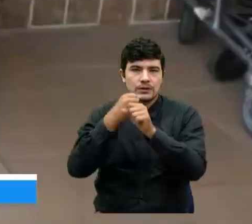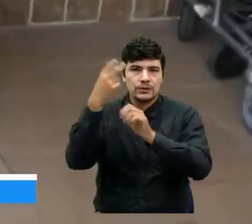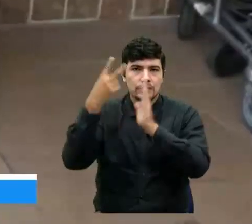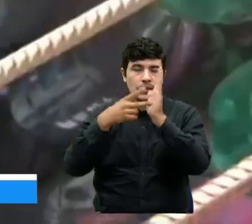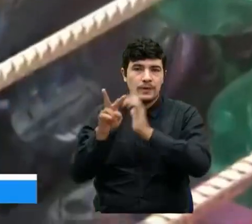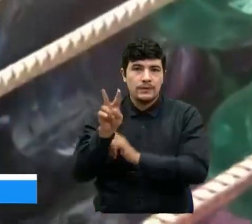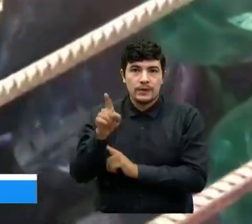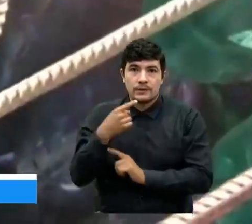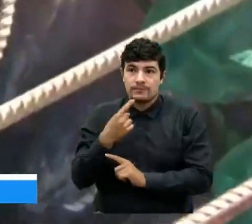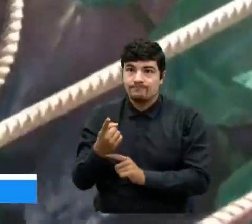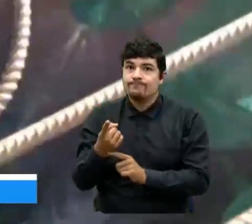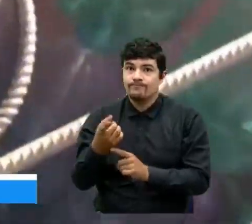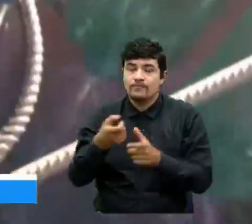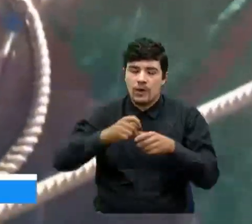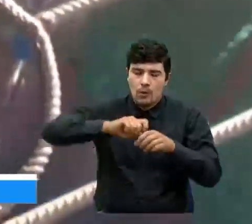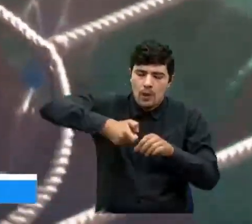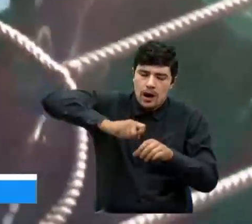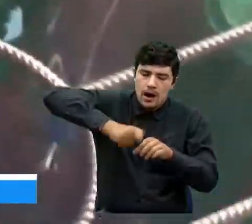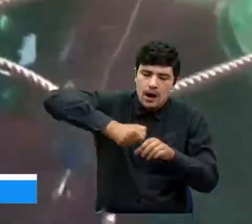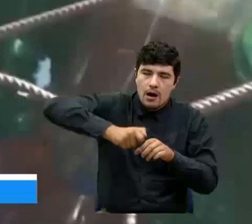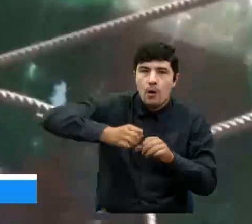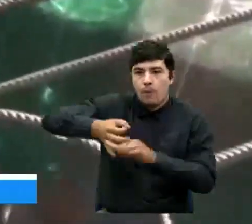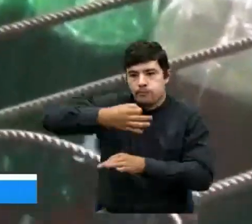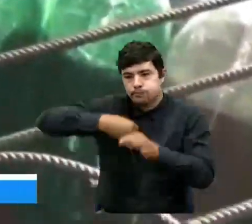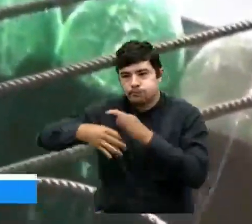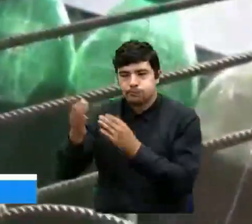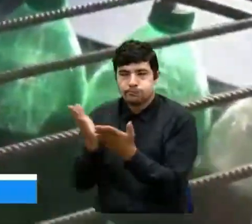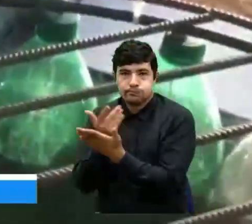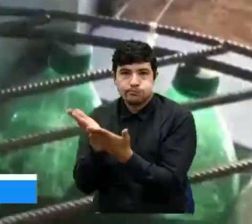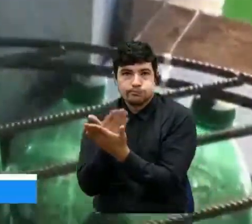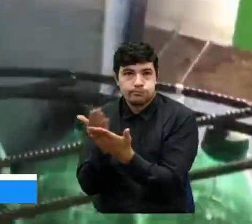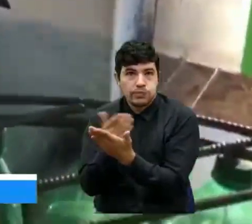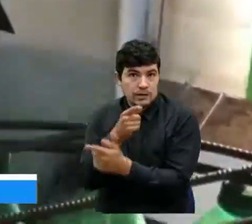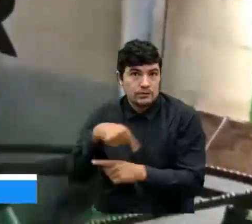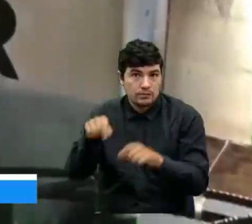Cuadernos, donde las personas podrán canjear estos elementos plásticos por útiles escolares.